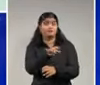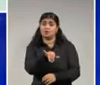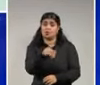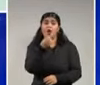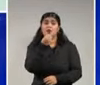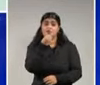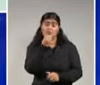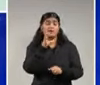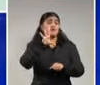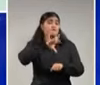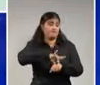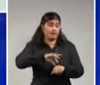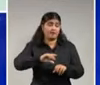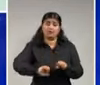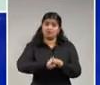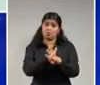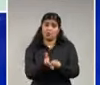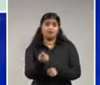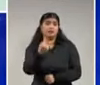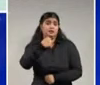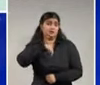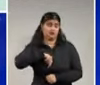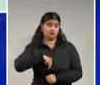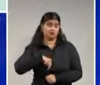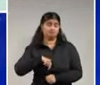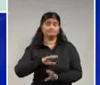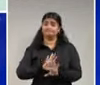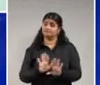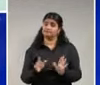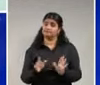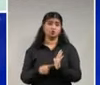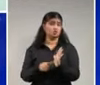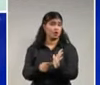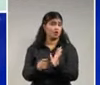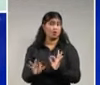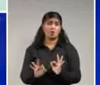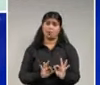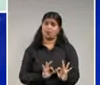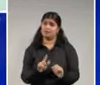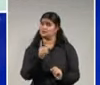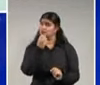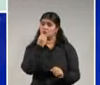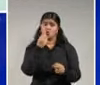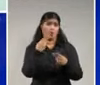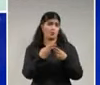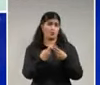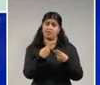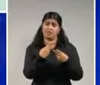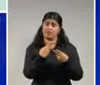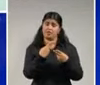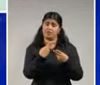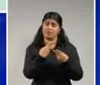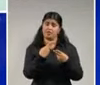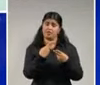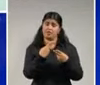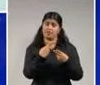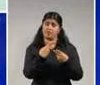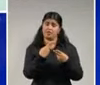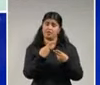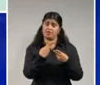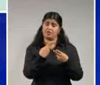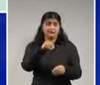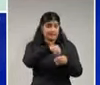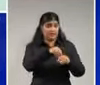país, tomar medidas, pero hay veces que un descuido, una restricción no